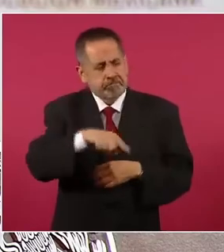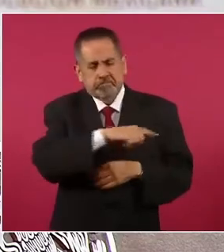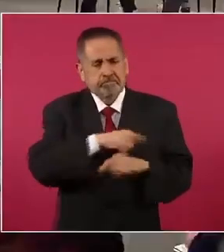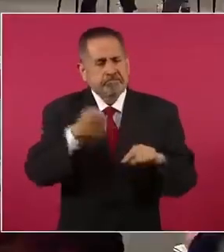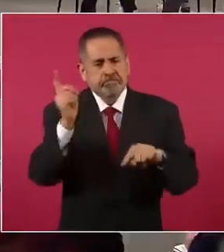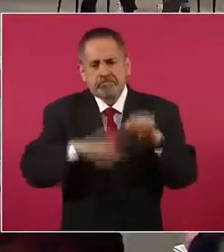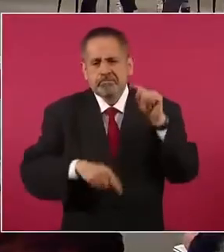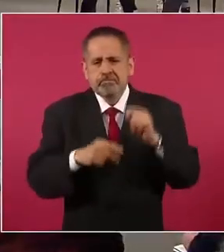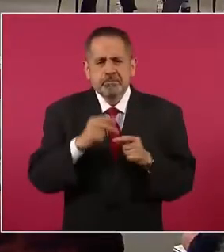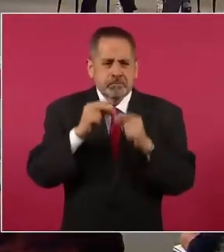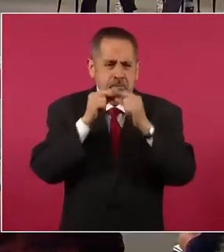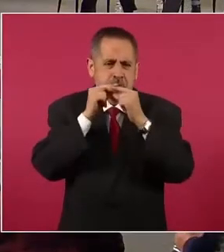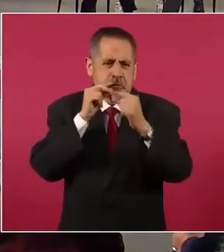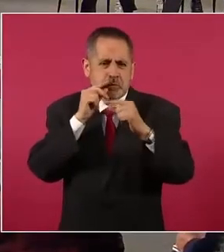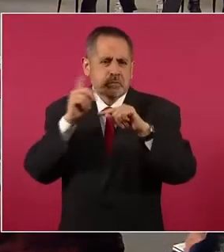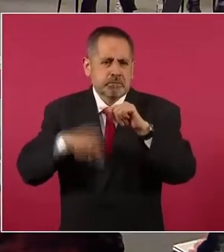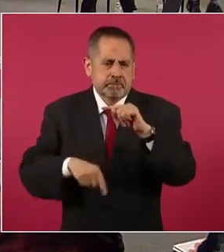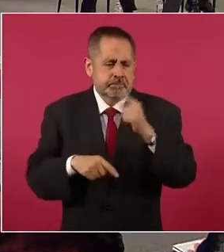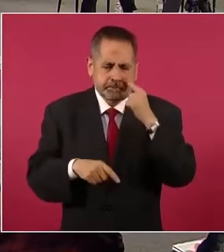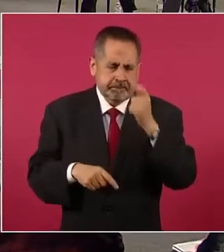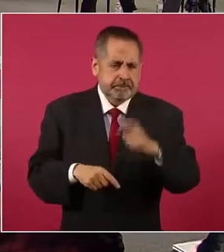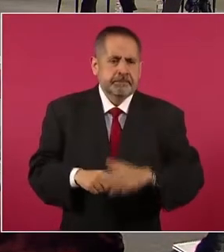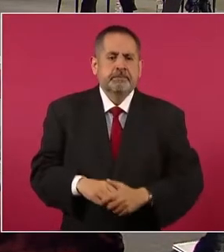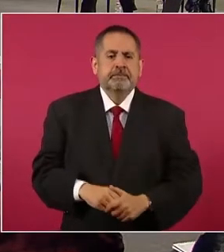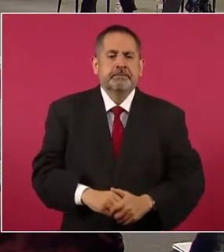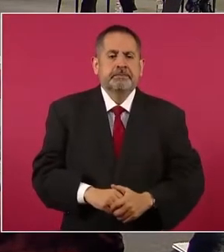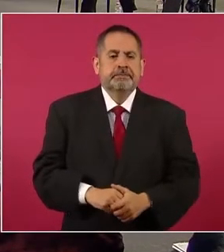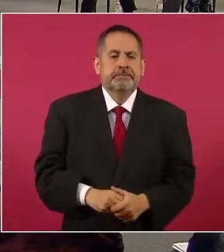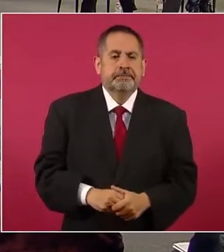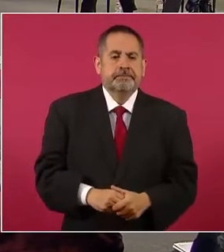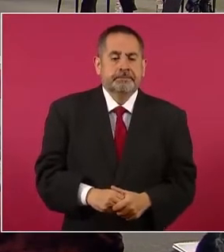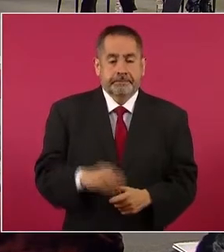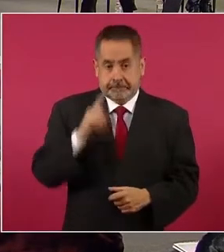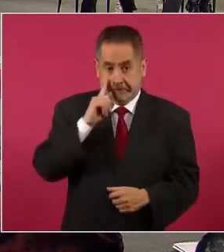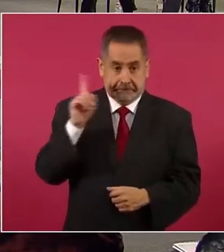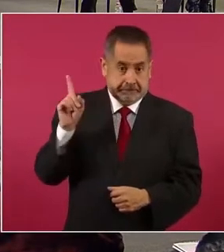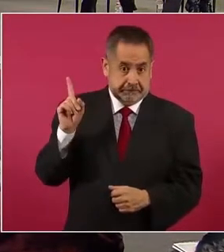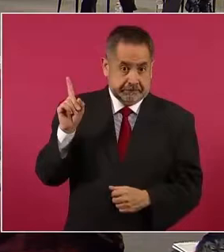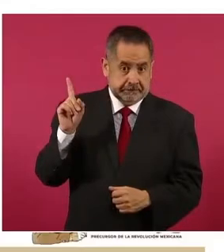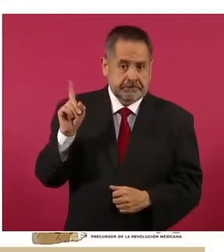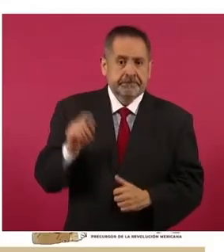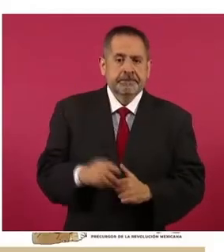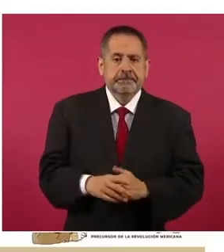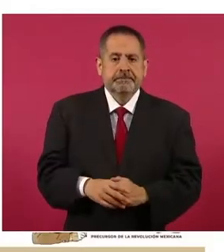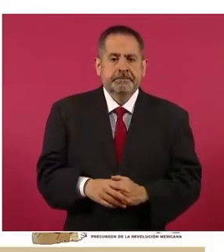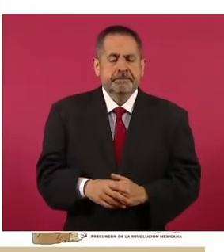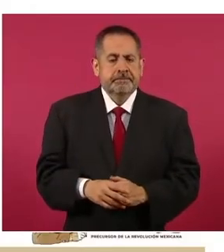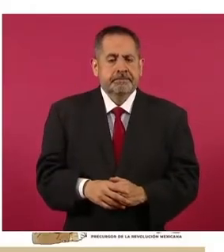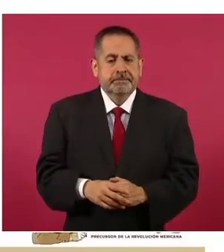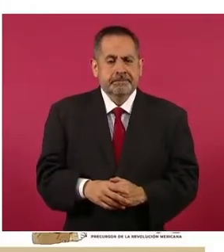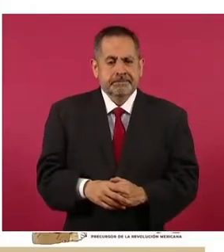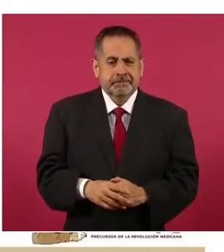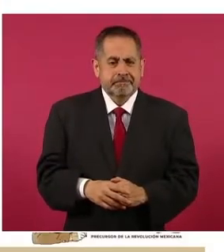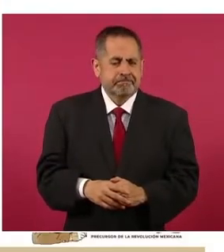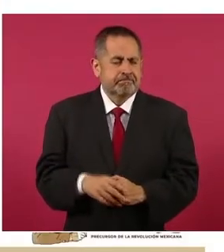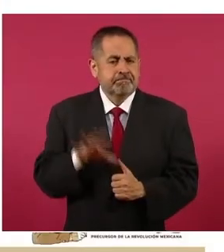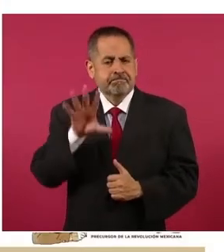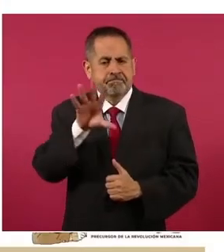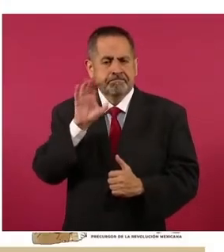electrónicos. Siguiente, por favor. Esta imagen podemos apreciar una